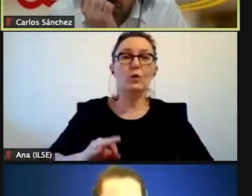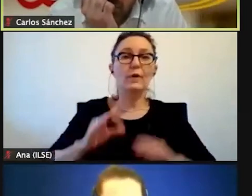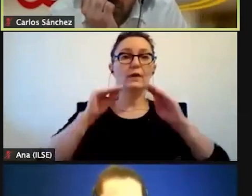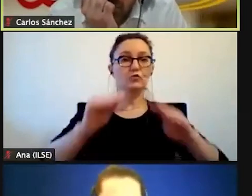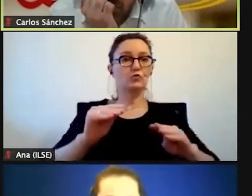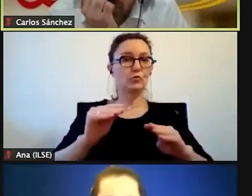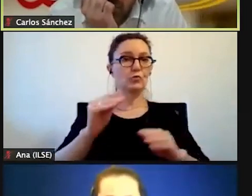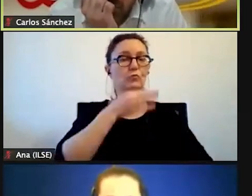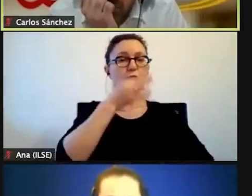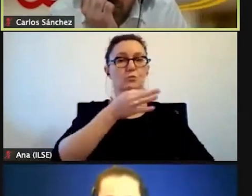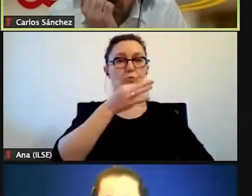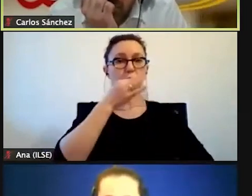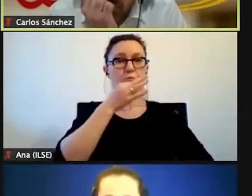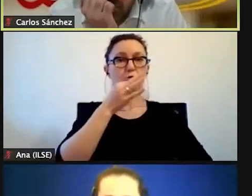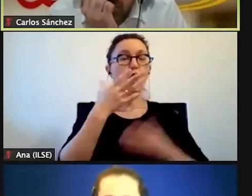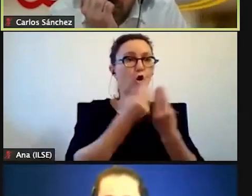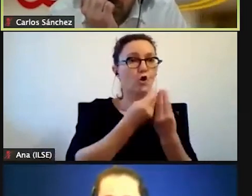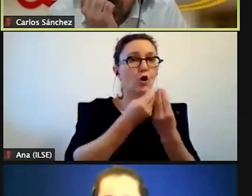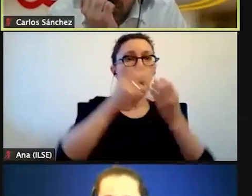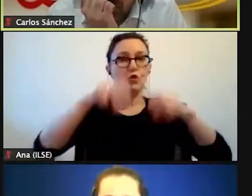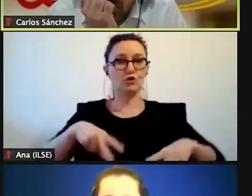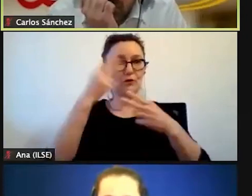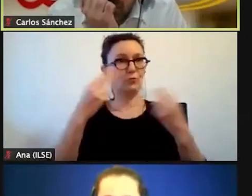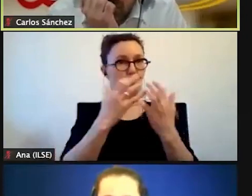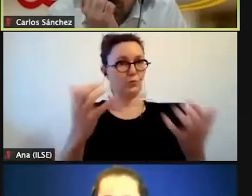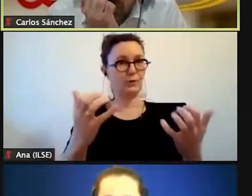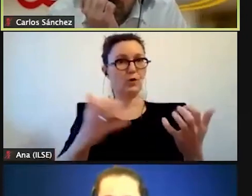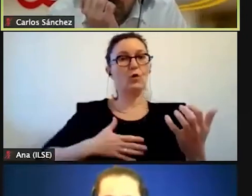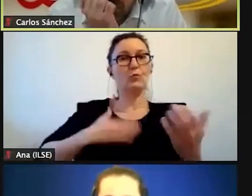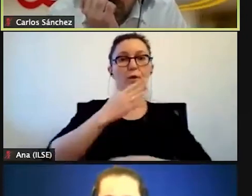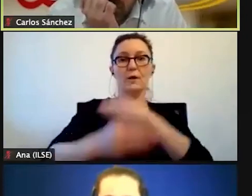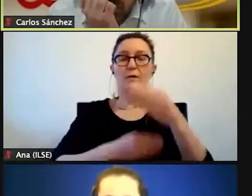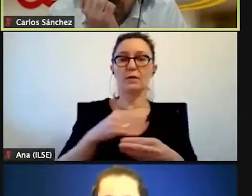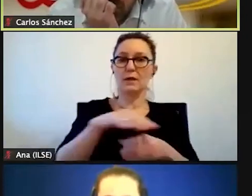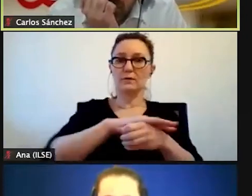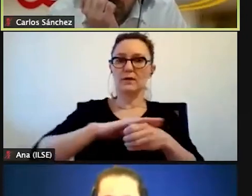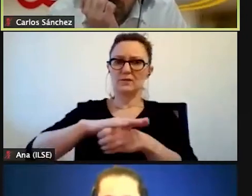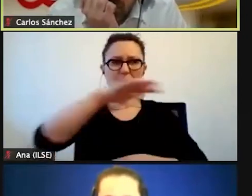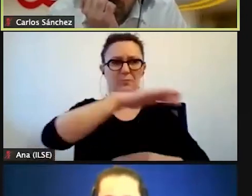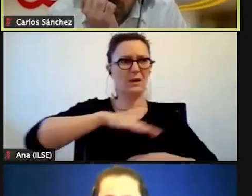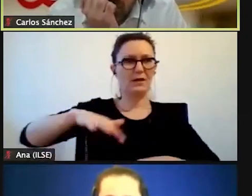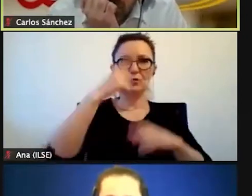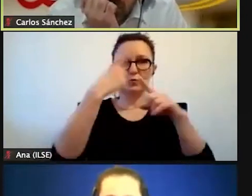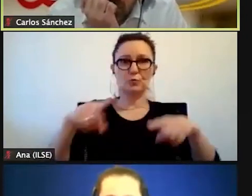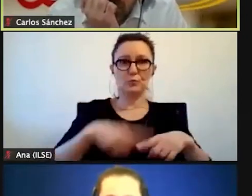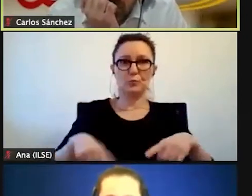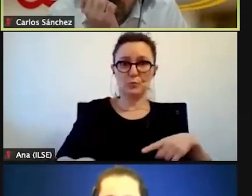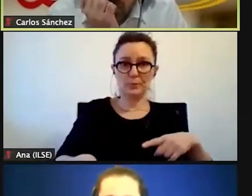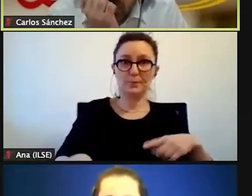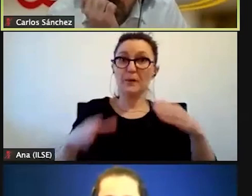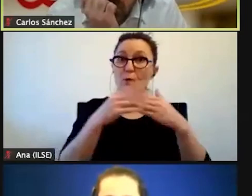sesión con o sin público, desenvolviéndose libremente en los diferentes espacios, mientras los usuarios, ya